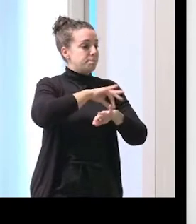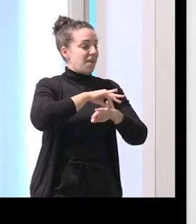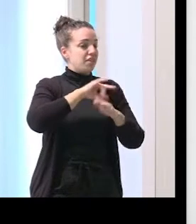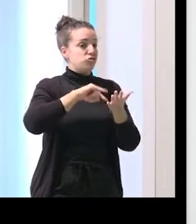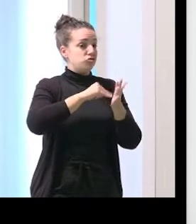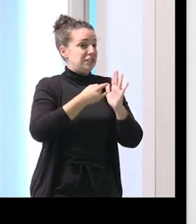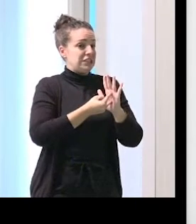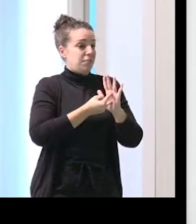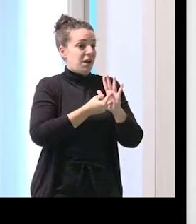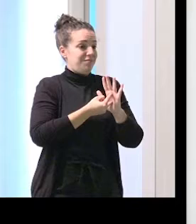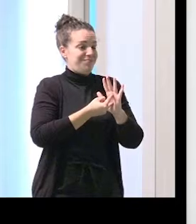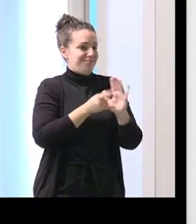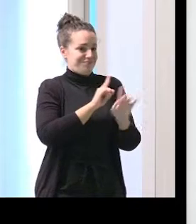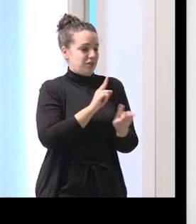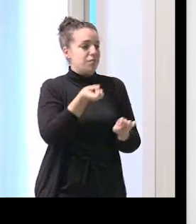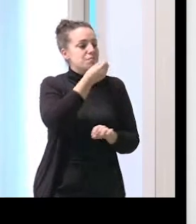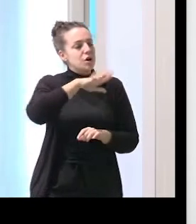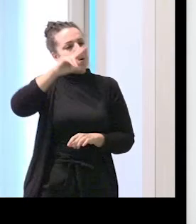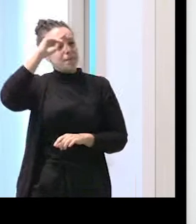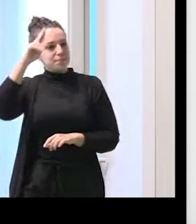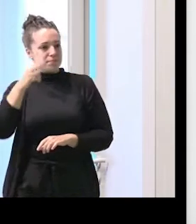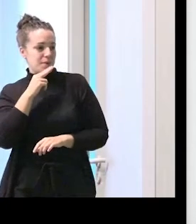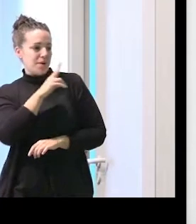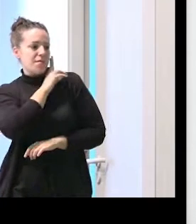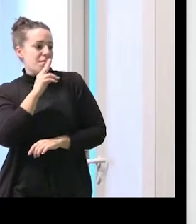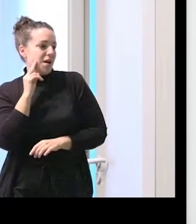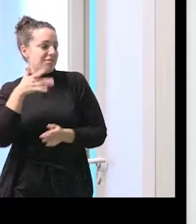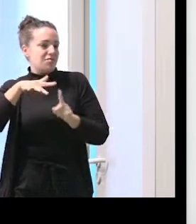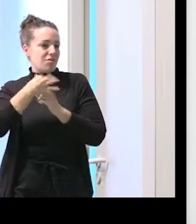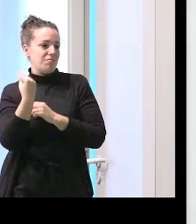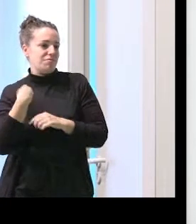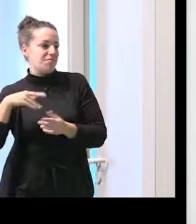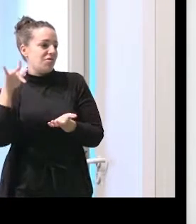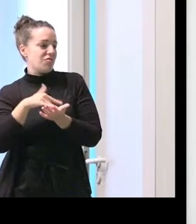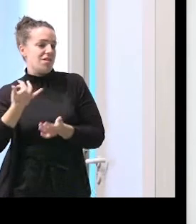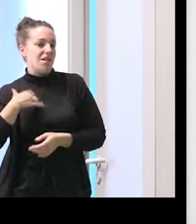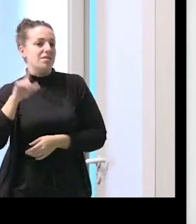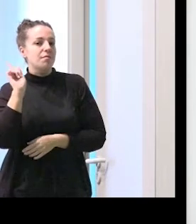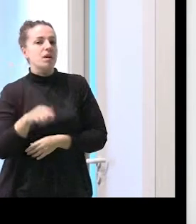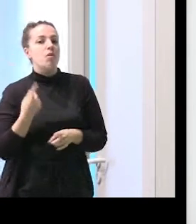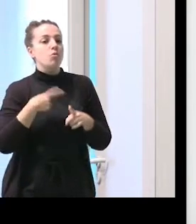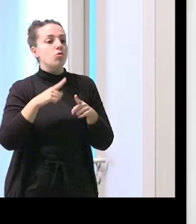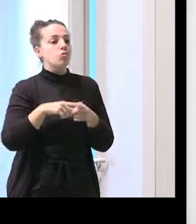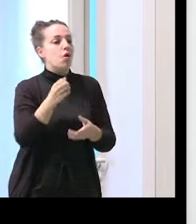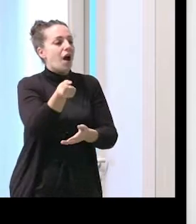supla, o sea que es importantísimo. Pegarnos con los productos de apoyo. Me ha pasado esta semana